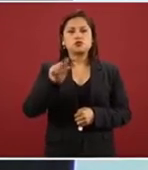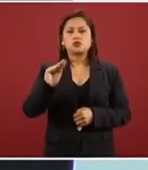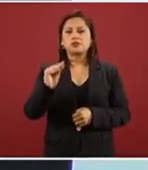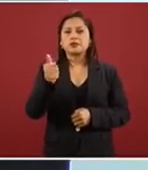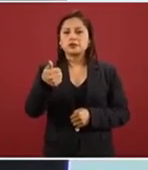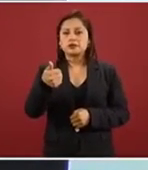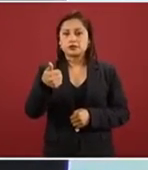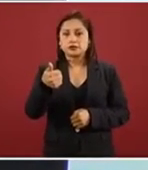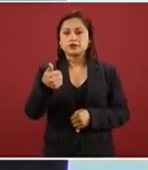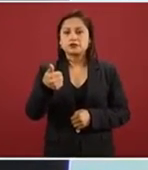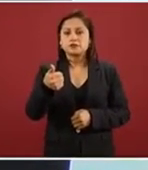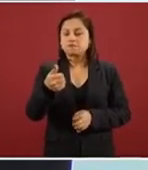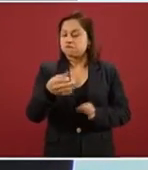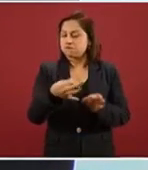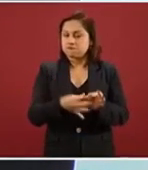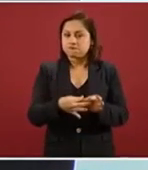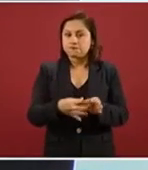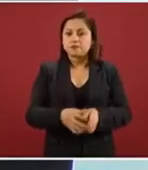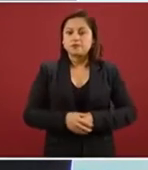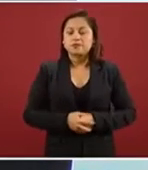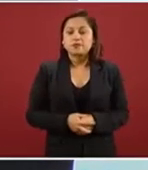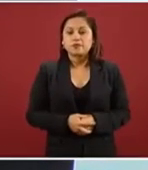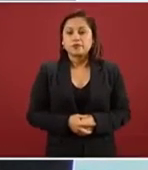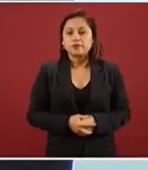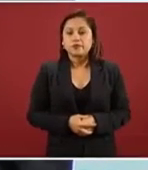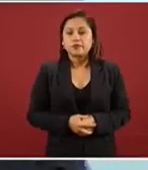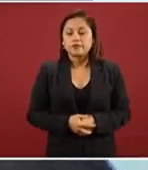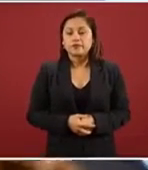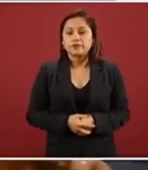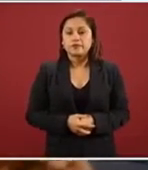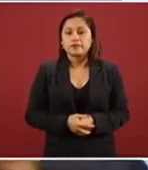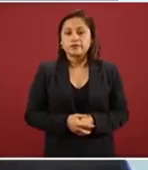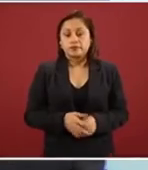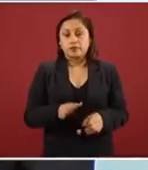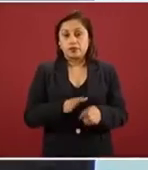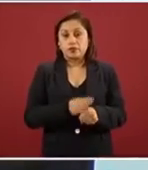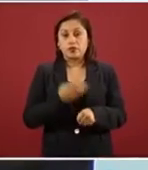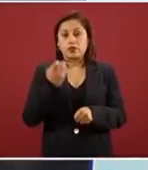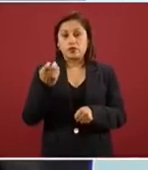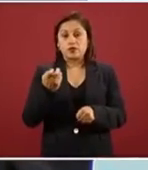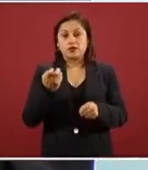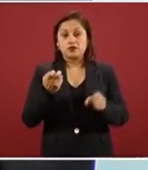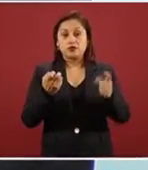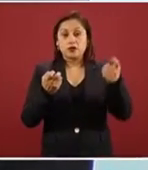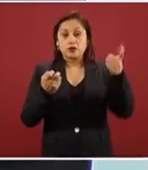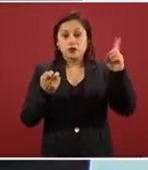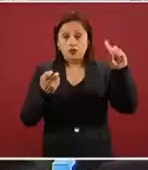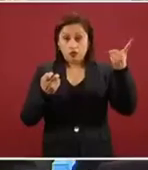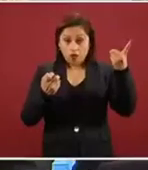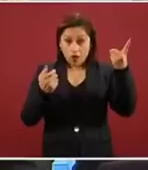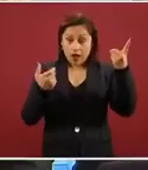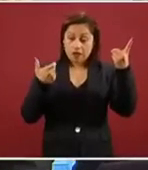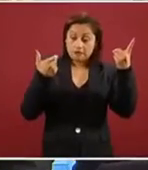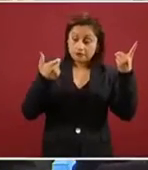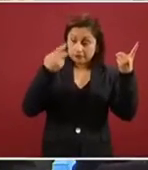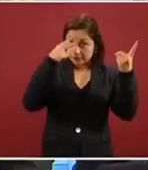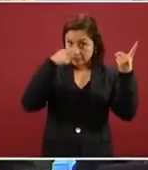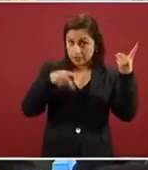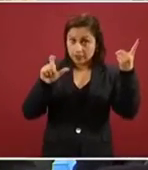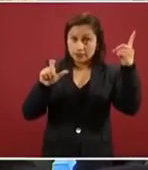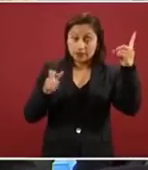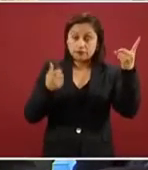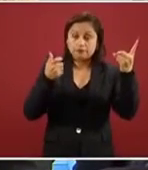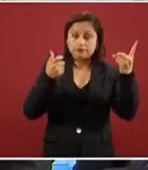18.96 para ser exactos. Entonces, está muy bien el peso y